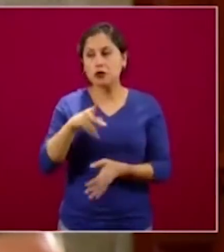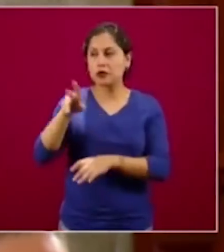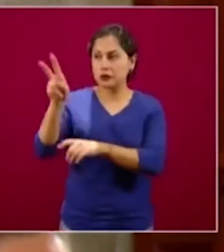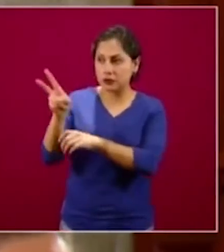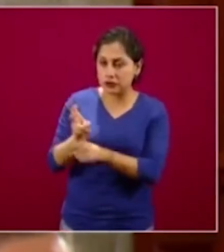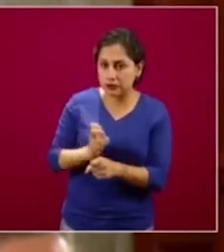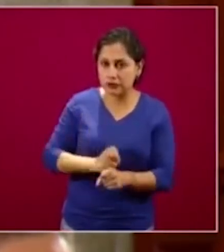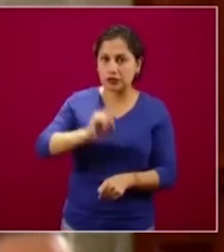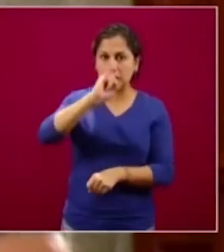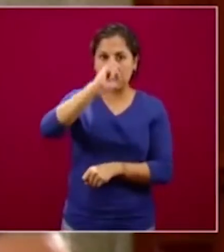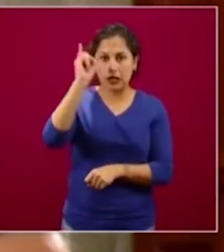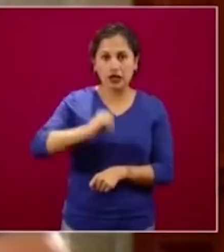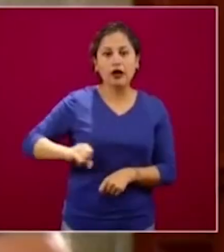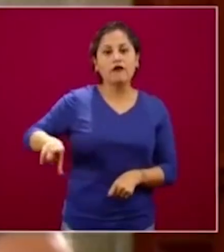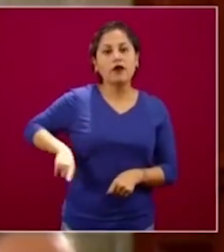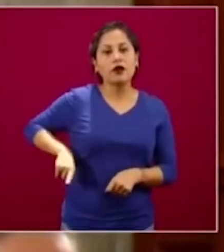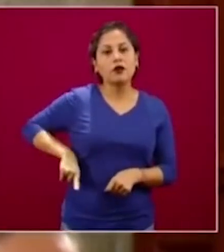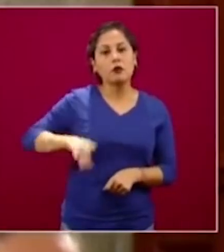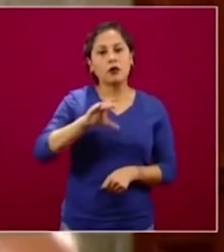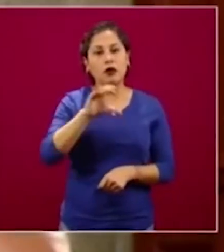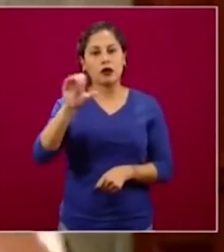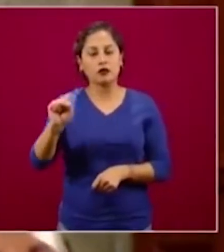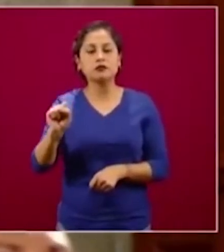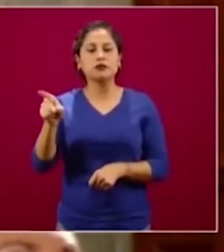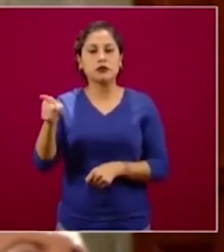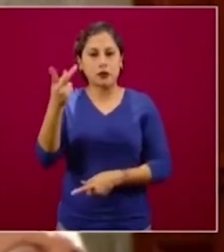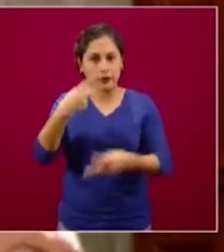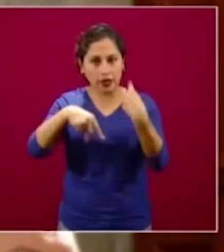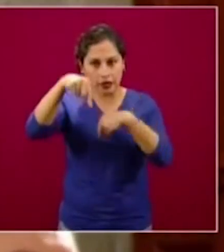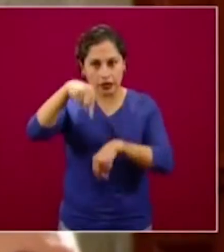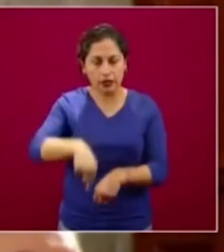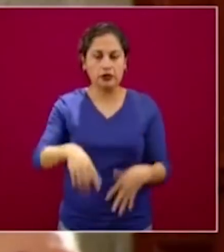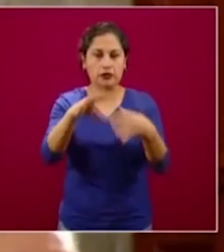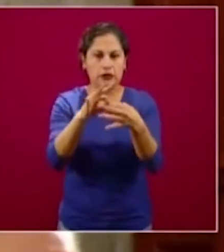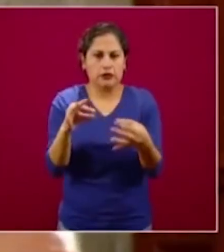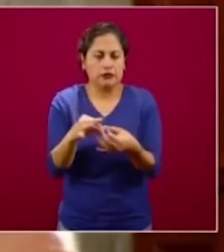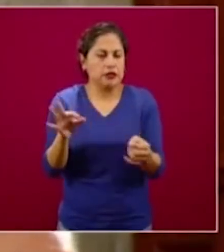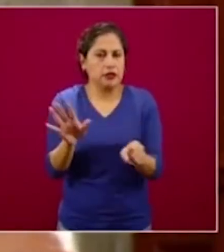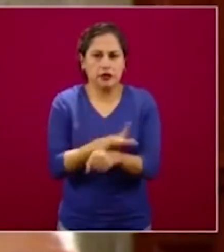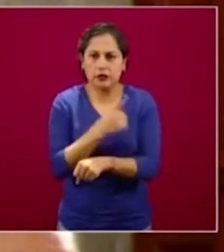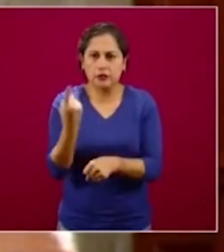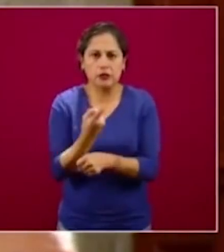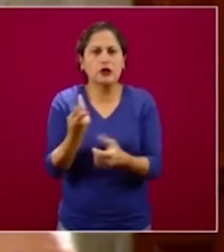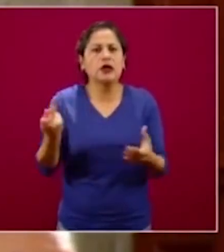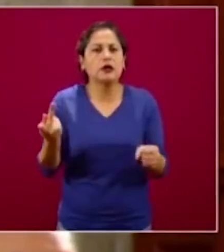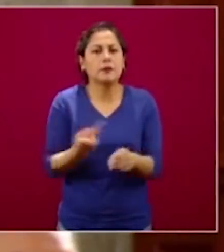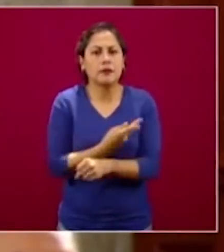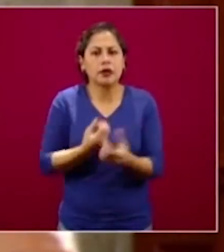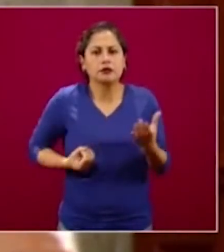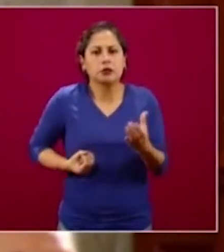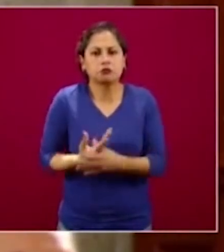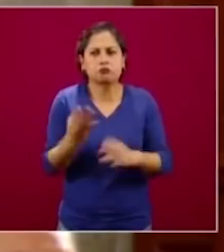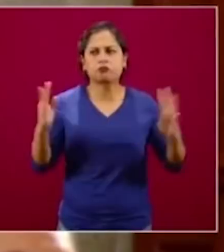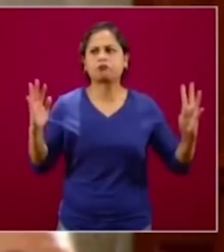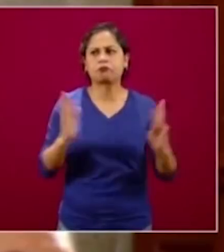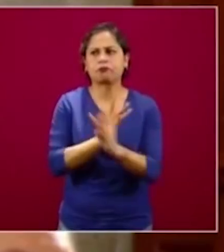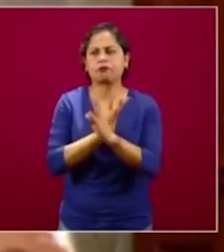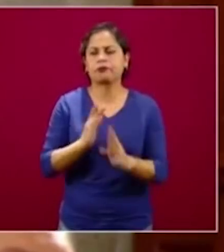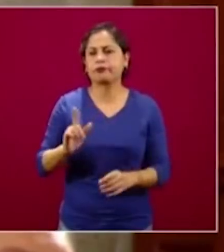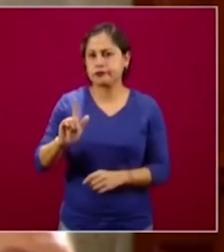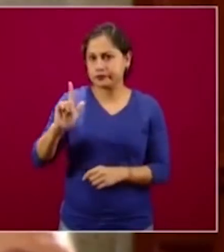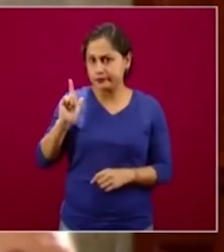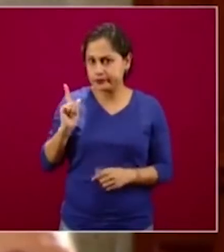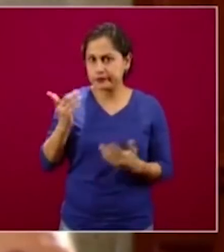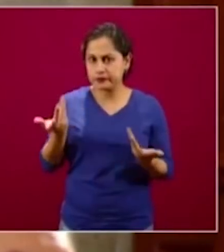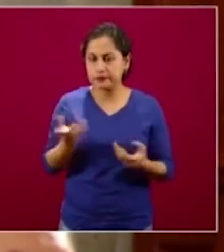que nos hablara por qué se ha desatado esta movilidad a partir de este lunes.